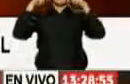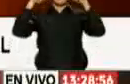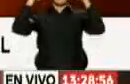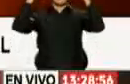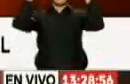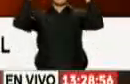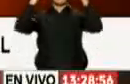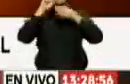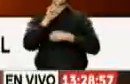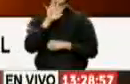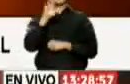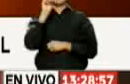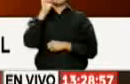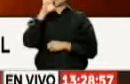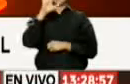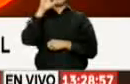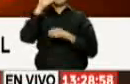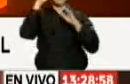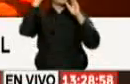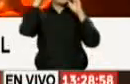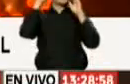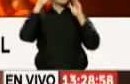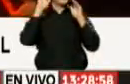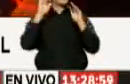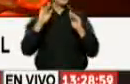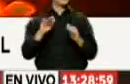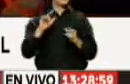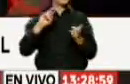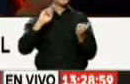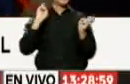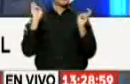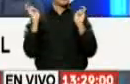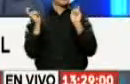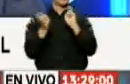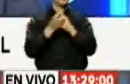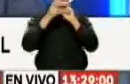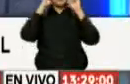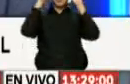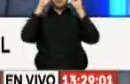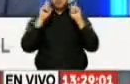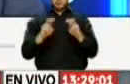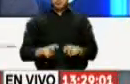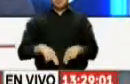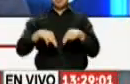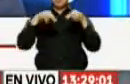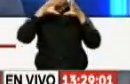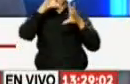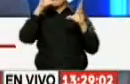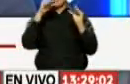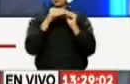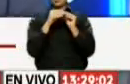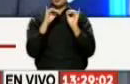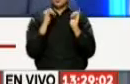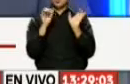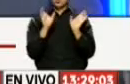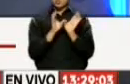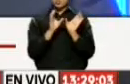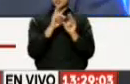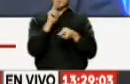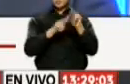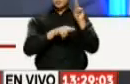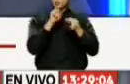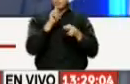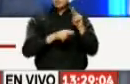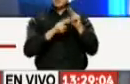hasta 25 metros por el aire, sometidos a giros y a la gravedad. Todos los juegos tienen la certificación tanto de construcción,